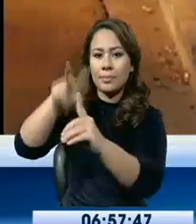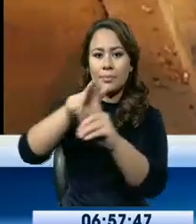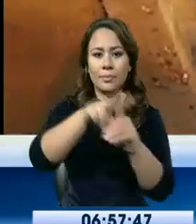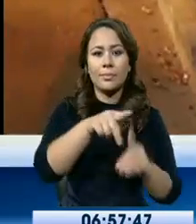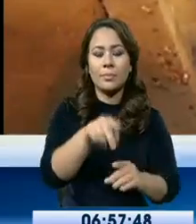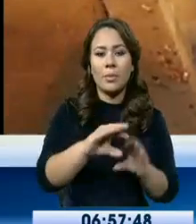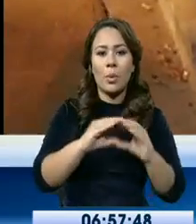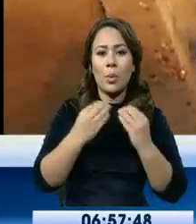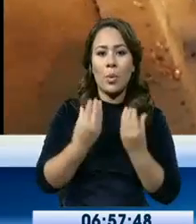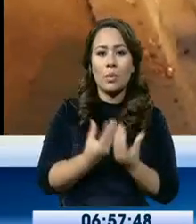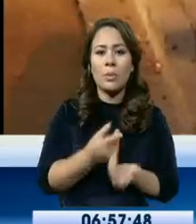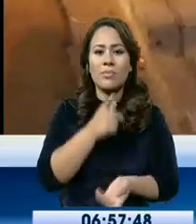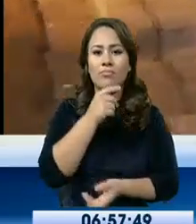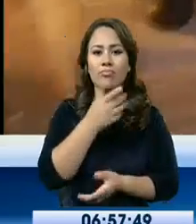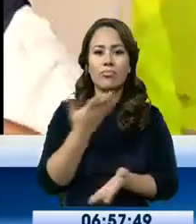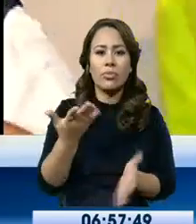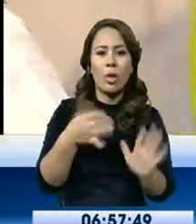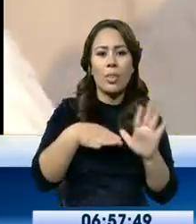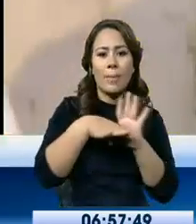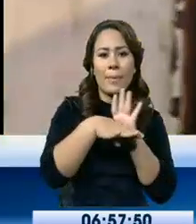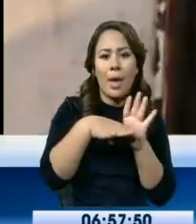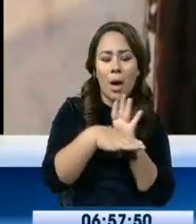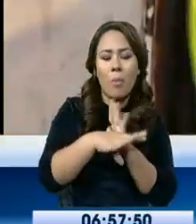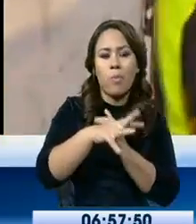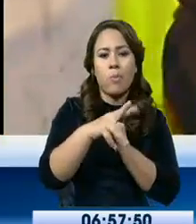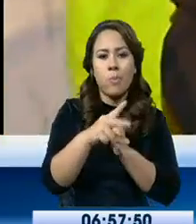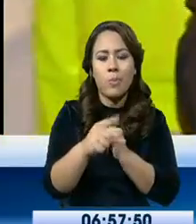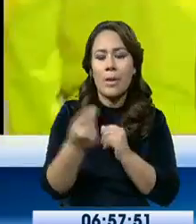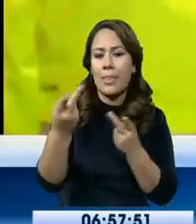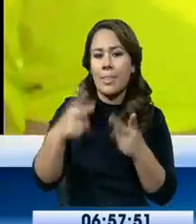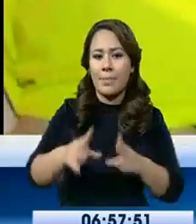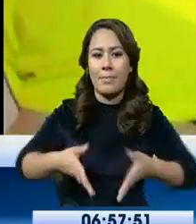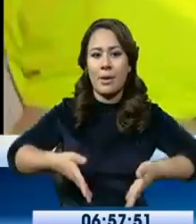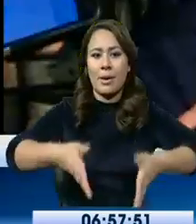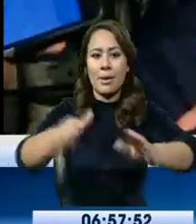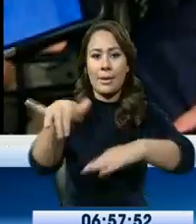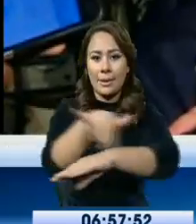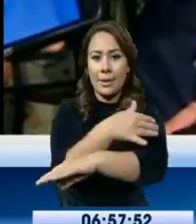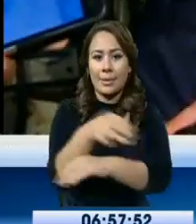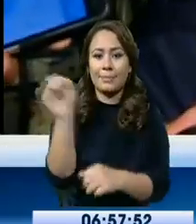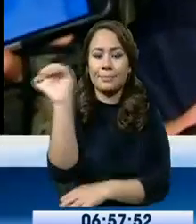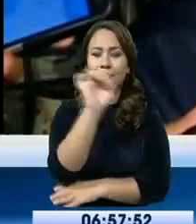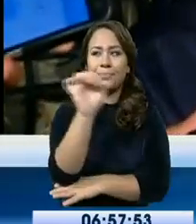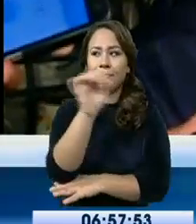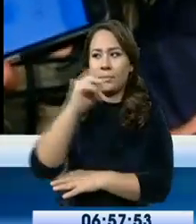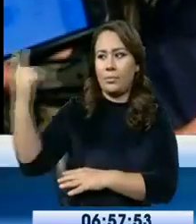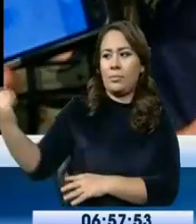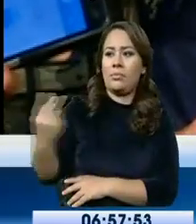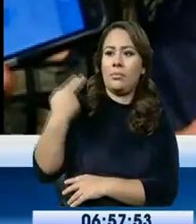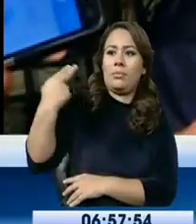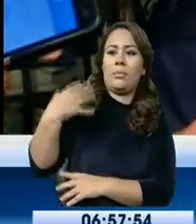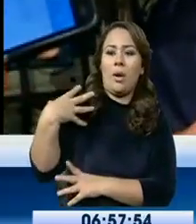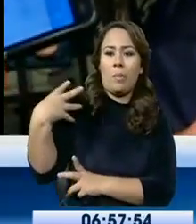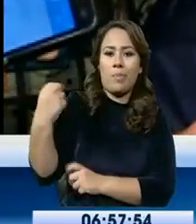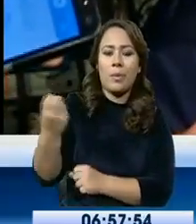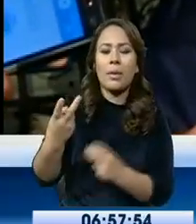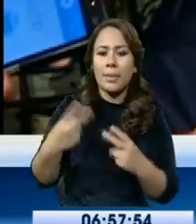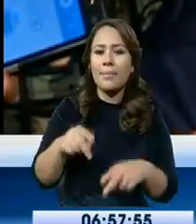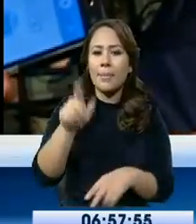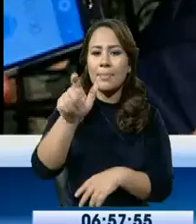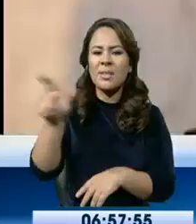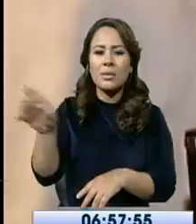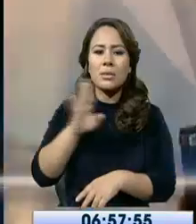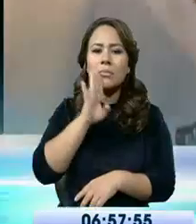al asalto en entidades bancarias y robo en carreteras. Son 9 allanamientos, se ha procedido a